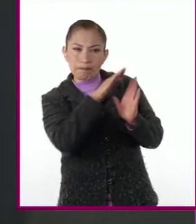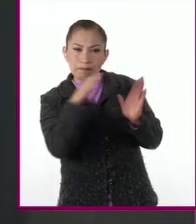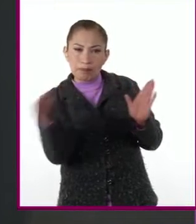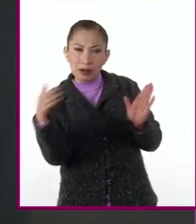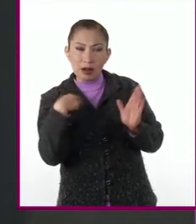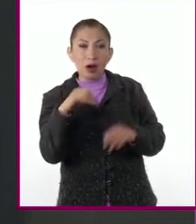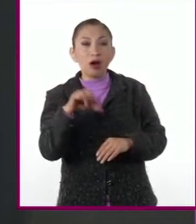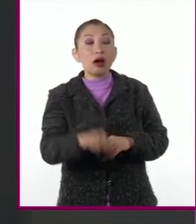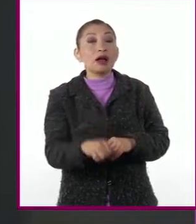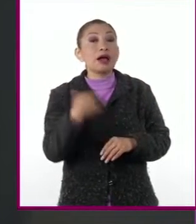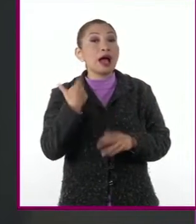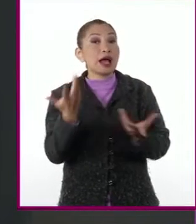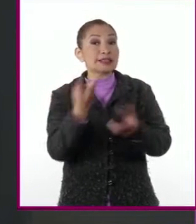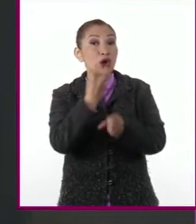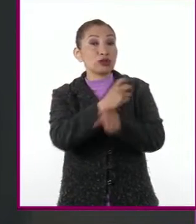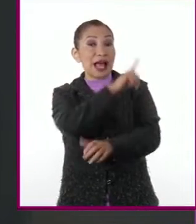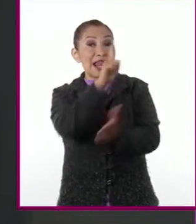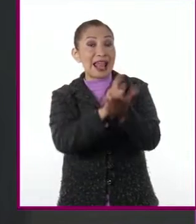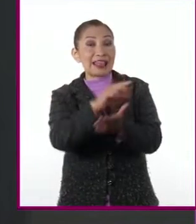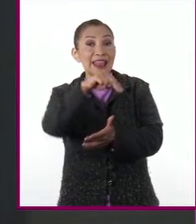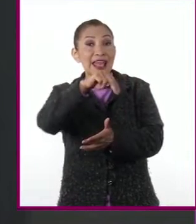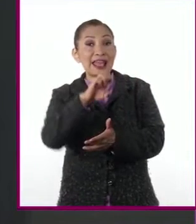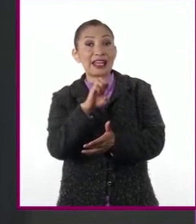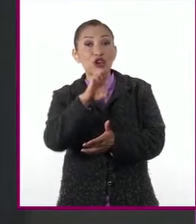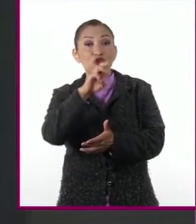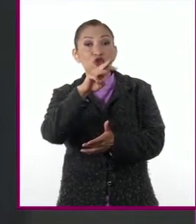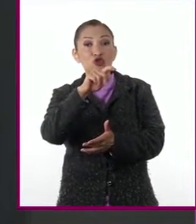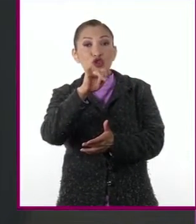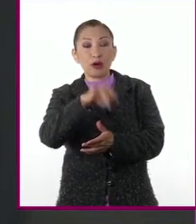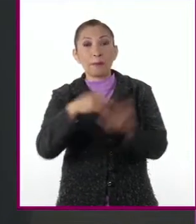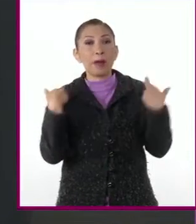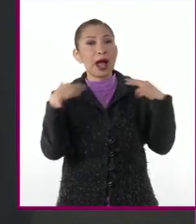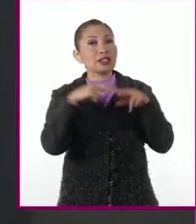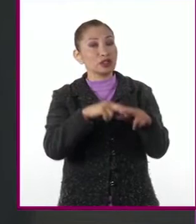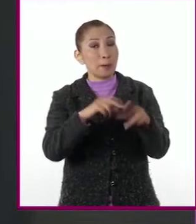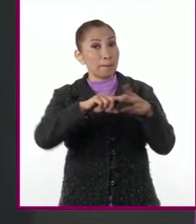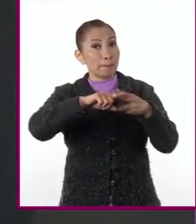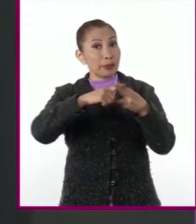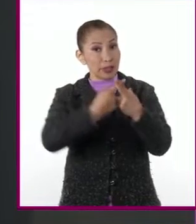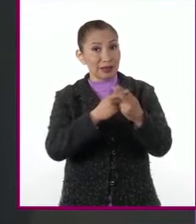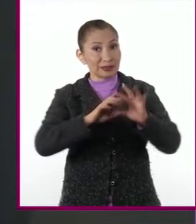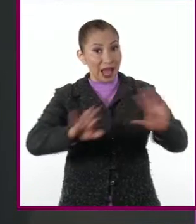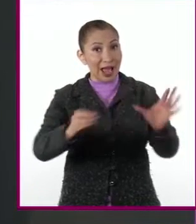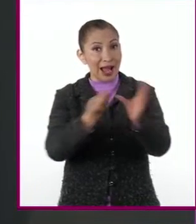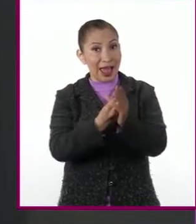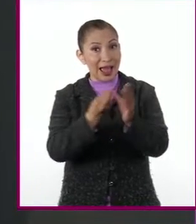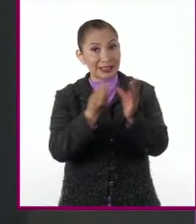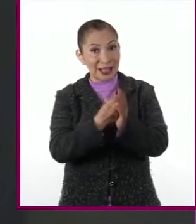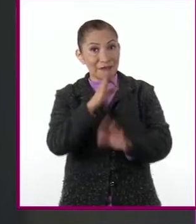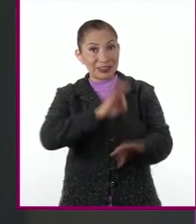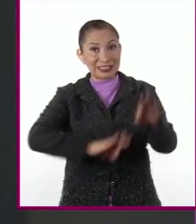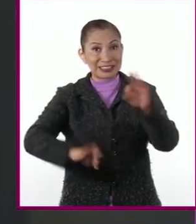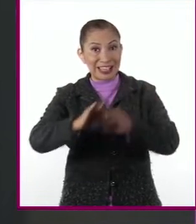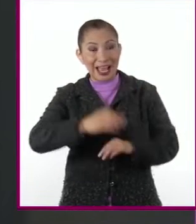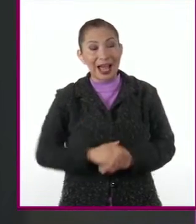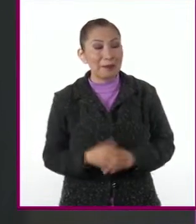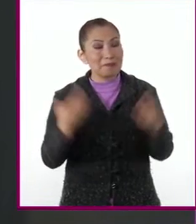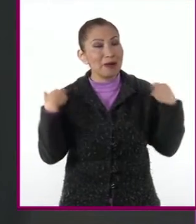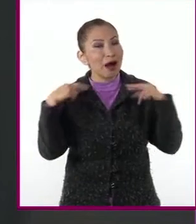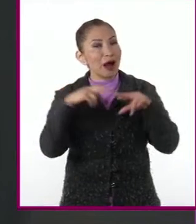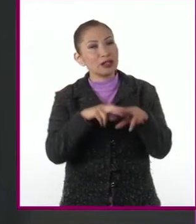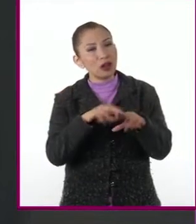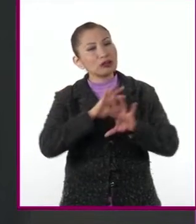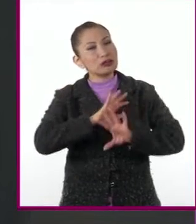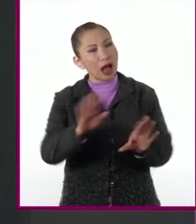hoy, que es la segunda ley de Newton. Profesor José Luis, vamos a iniciar nuestra clase de física. Maestro,